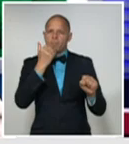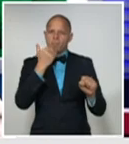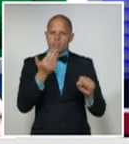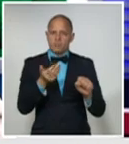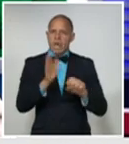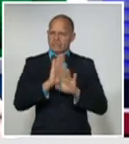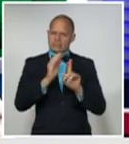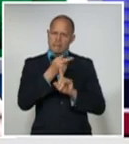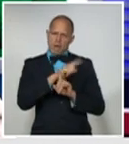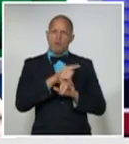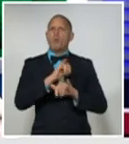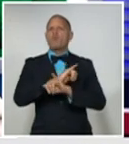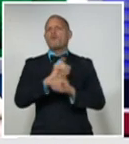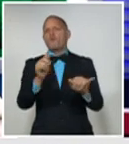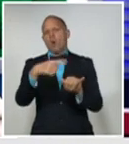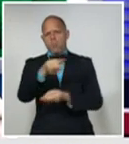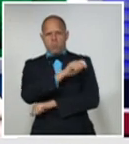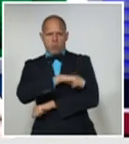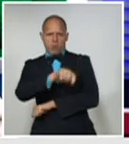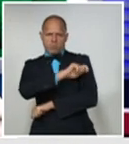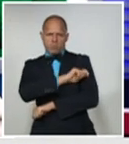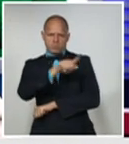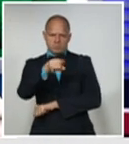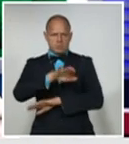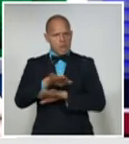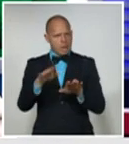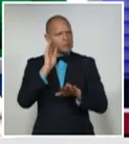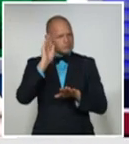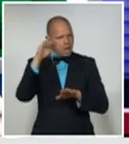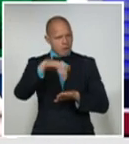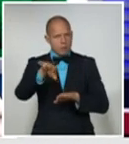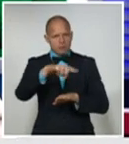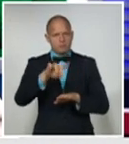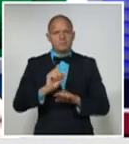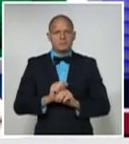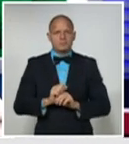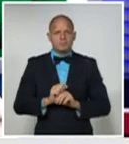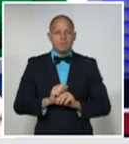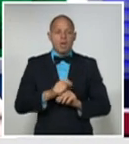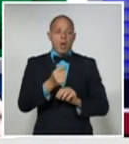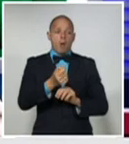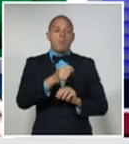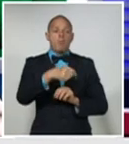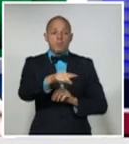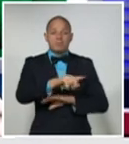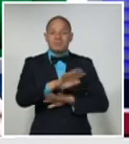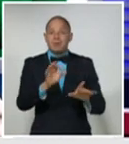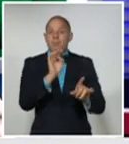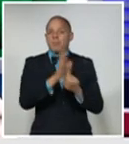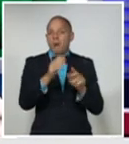informando, próximamente está Granma, está Las Tunas,